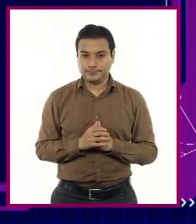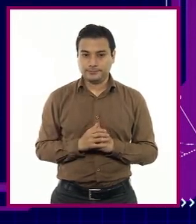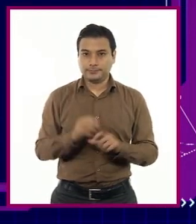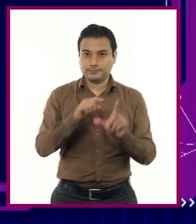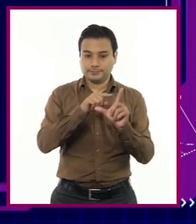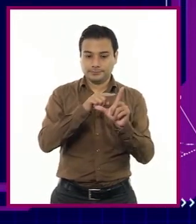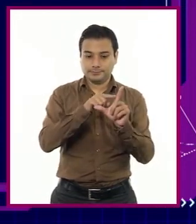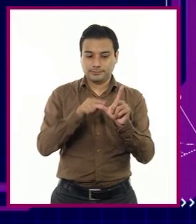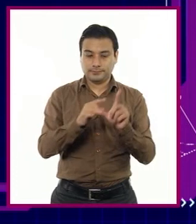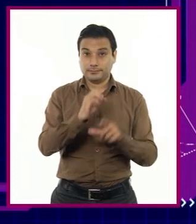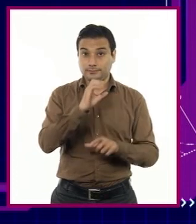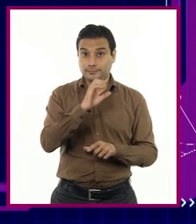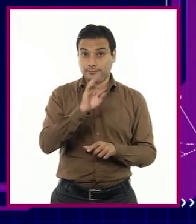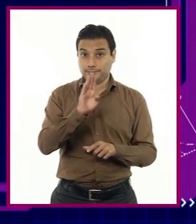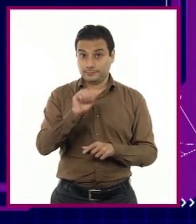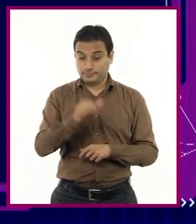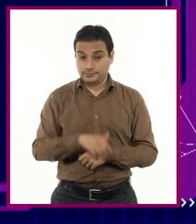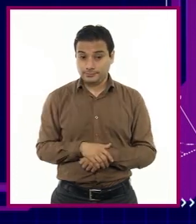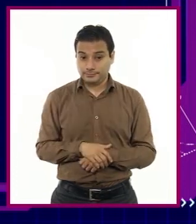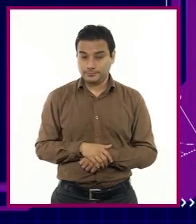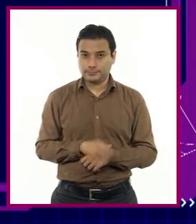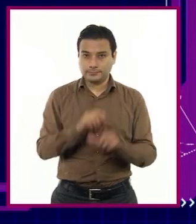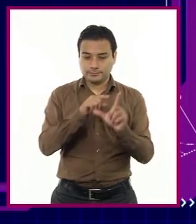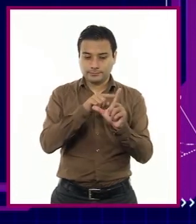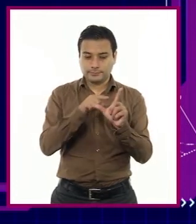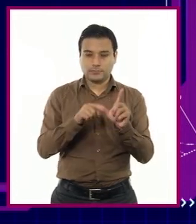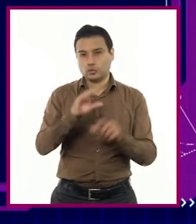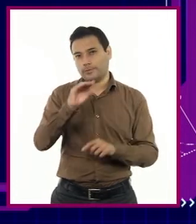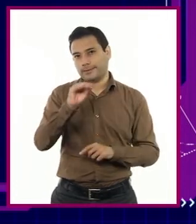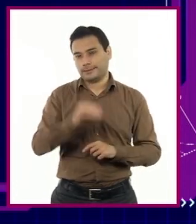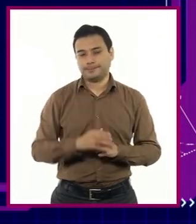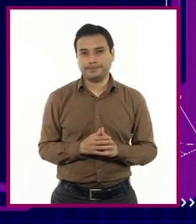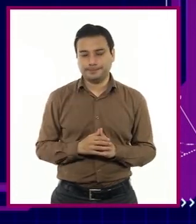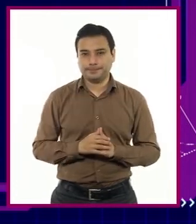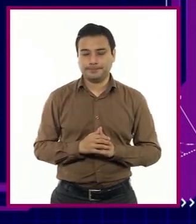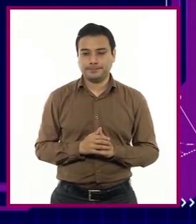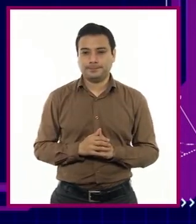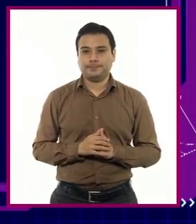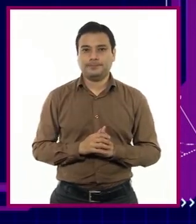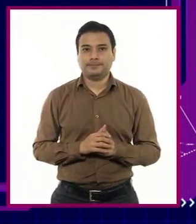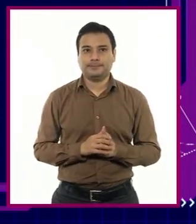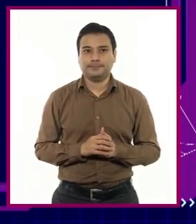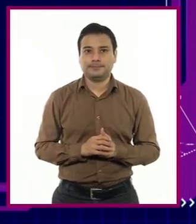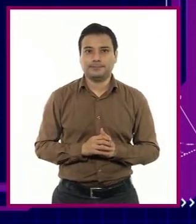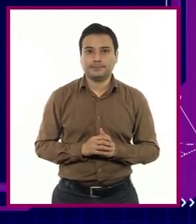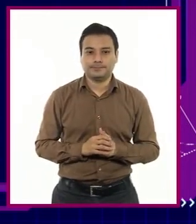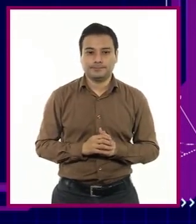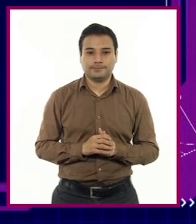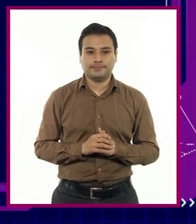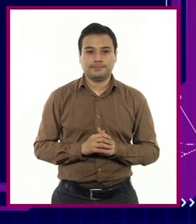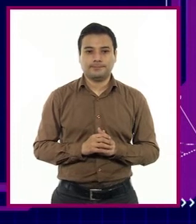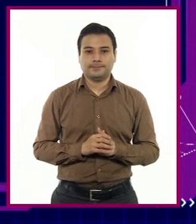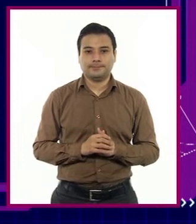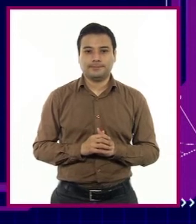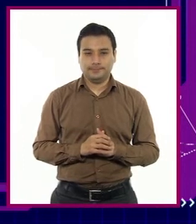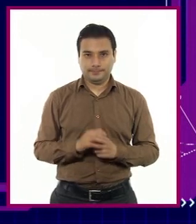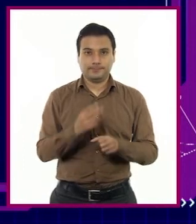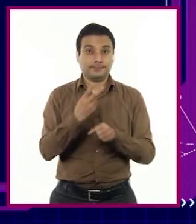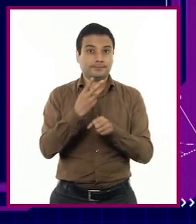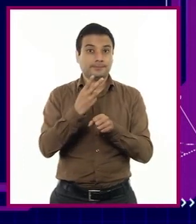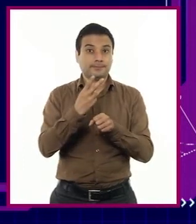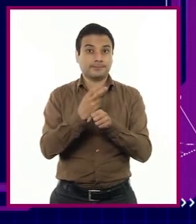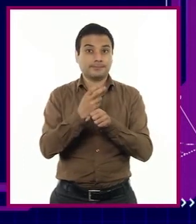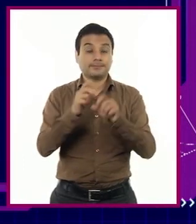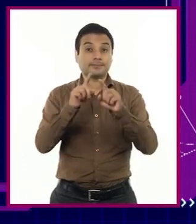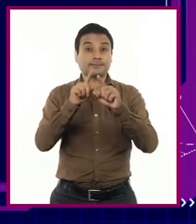el ángulo CBA es un ángulo recto, por lo que mide 90 grados. En el segundo